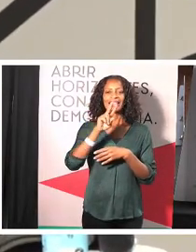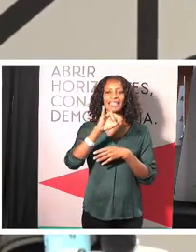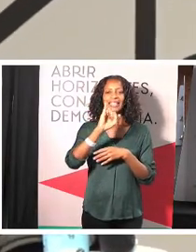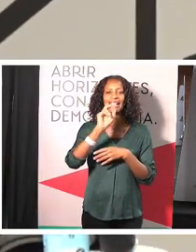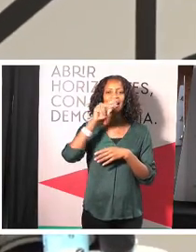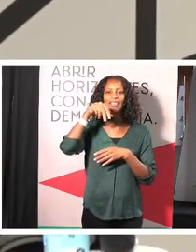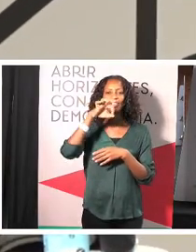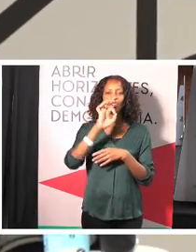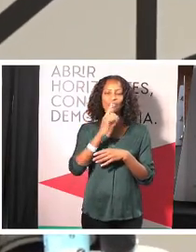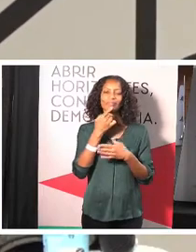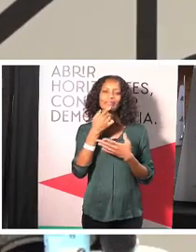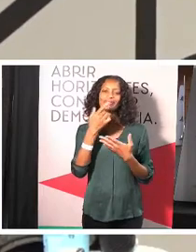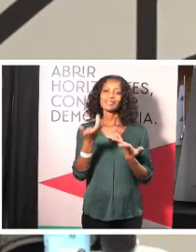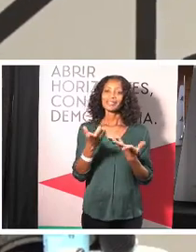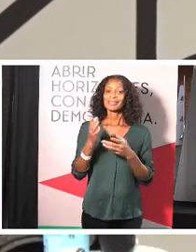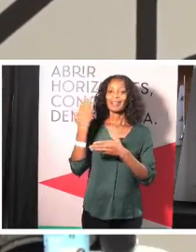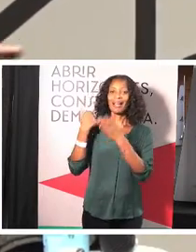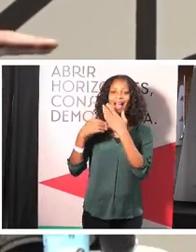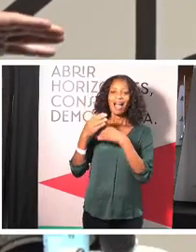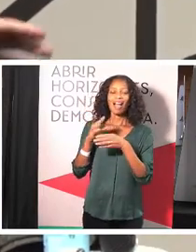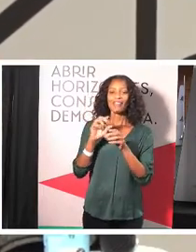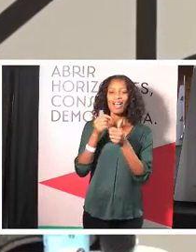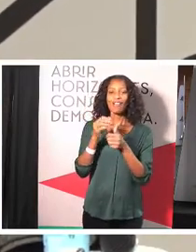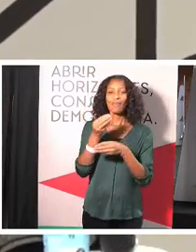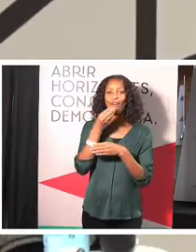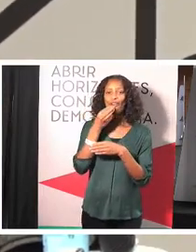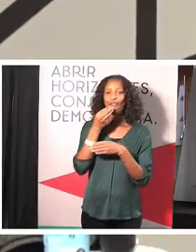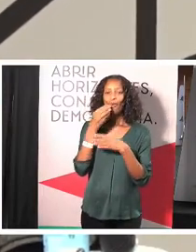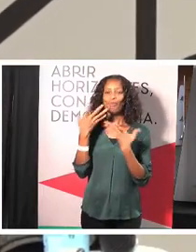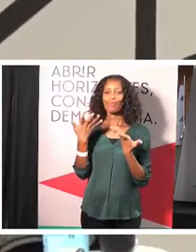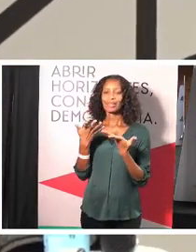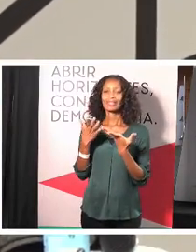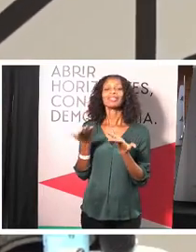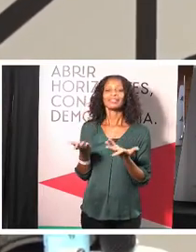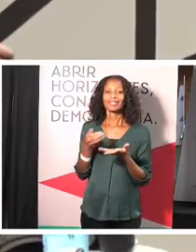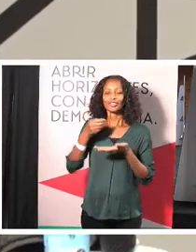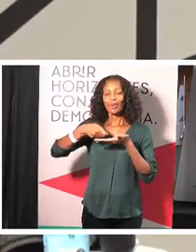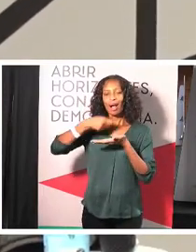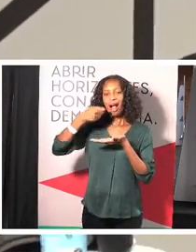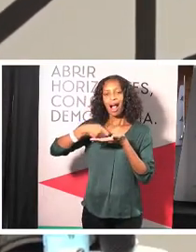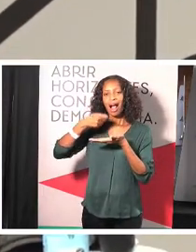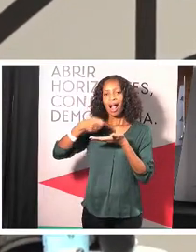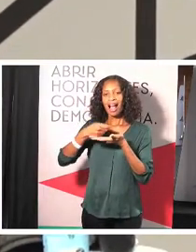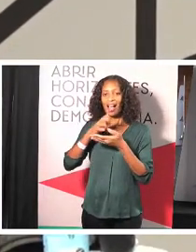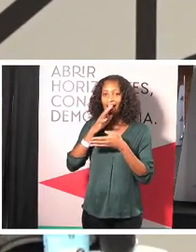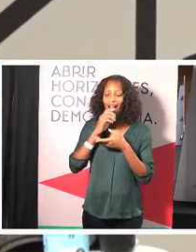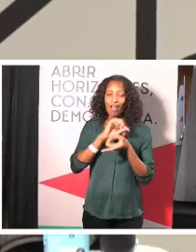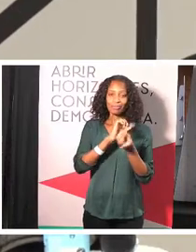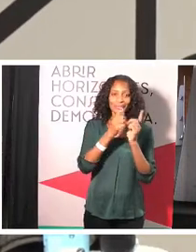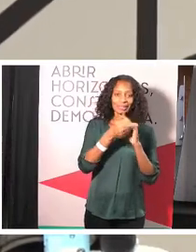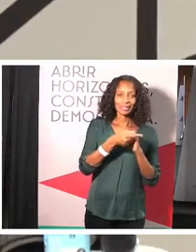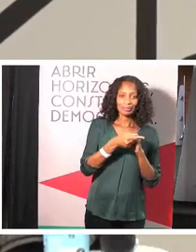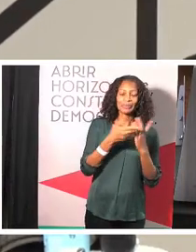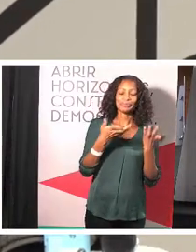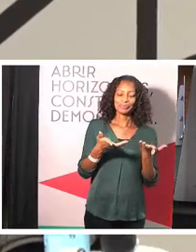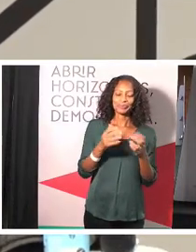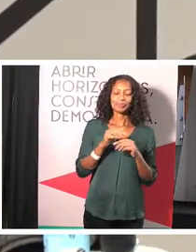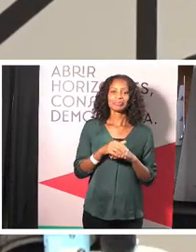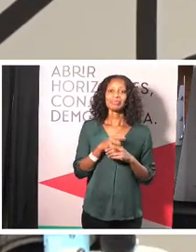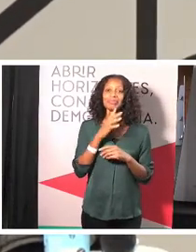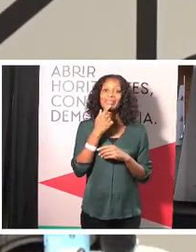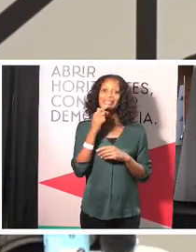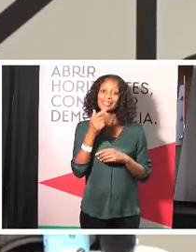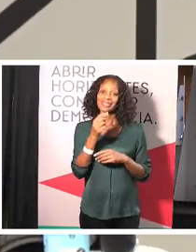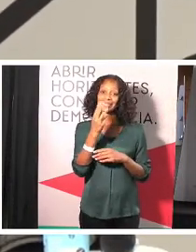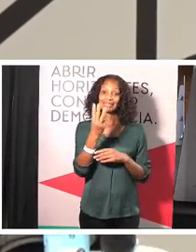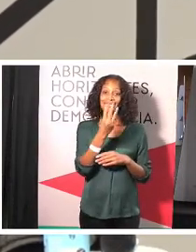había tres repartidores allí sentados en torno a una mochila enorme, de una mochila cuadrada, de esas que llevan en la espalda, y estaban